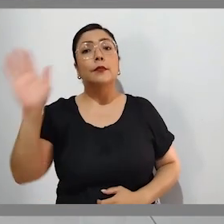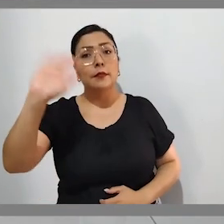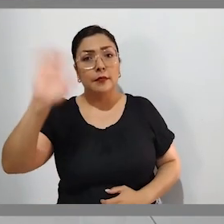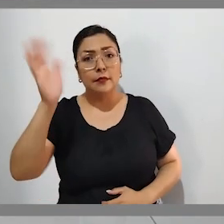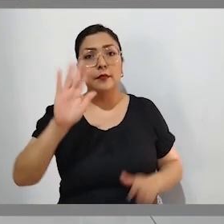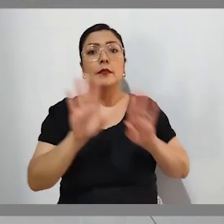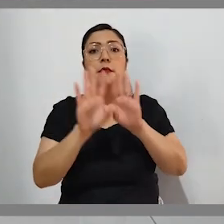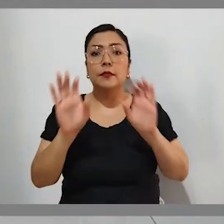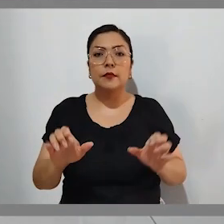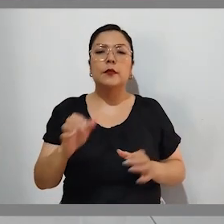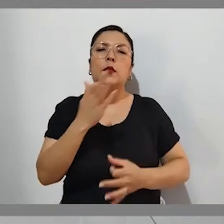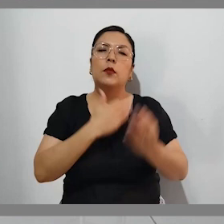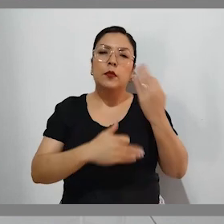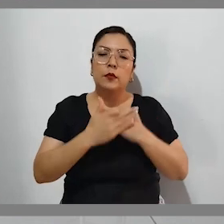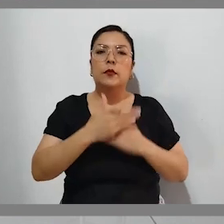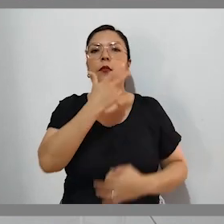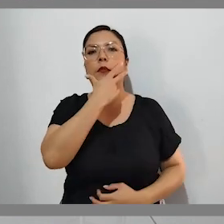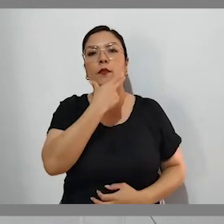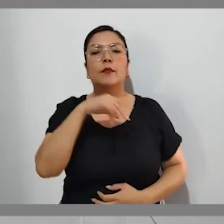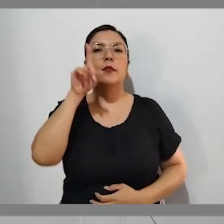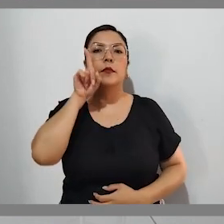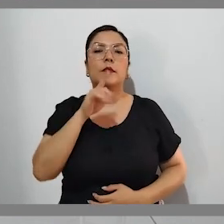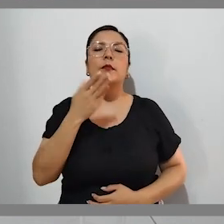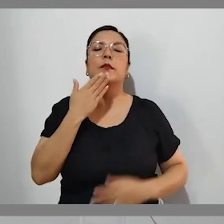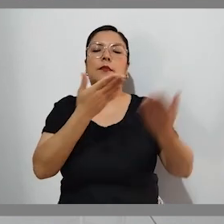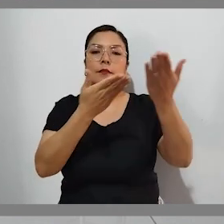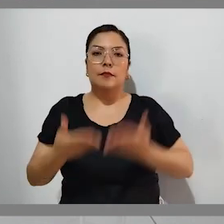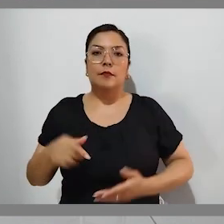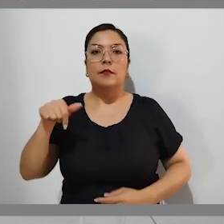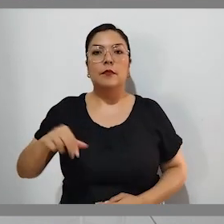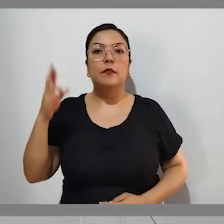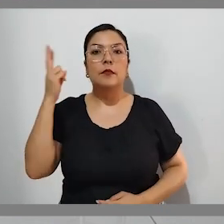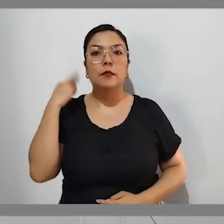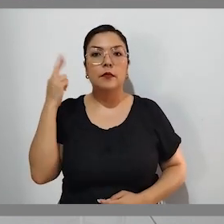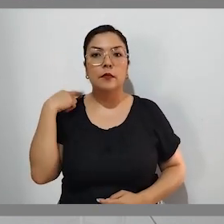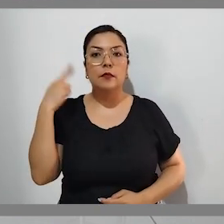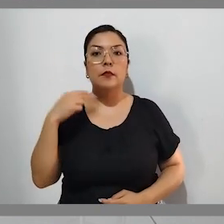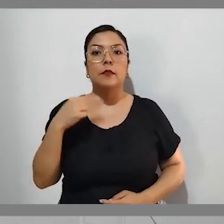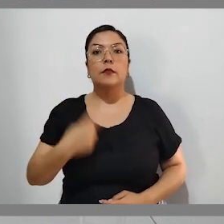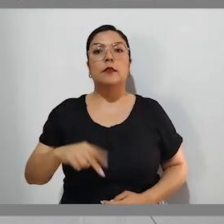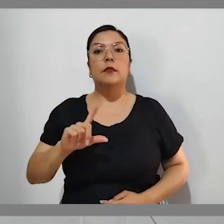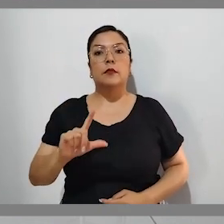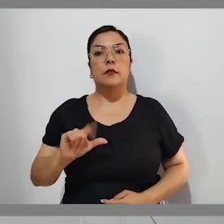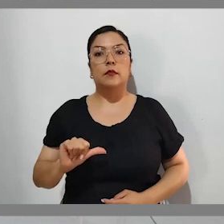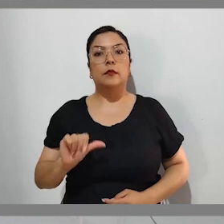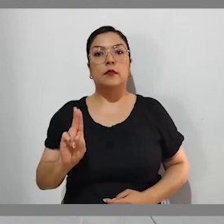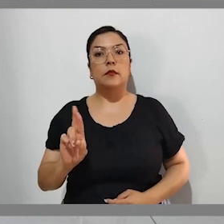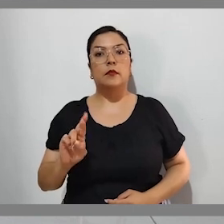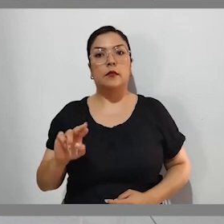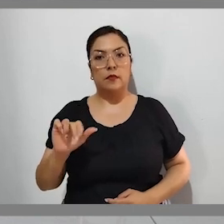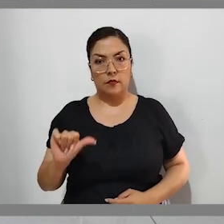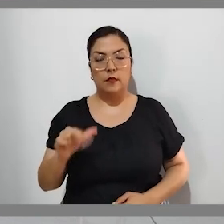¿cómo están? Sean ustedes bienvenidas, bienvenidos a su programa La Urna, programa del Instituto Electoral de Coahuila. Su